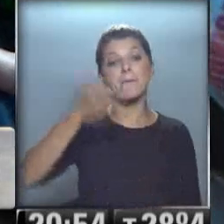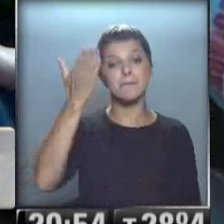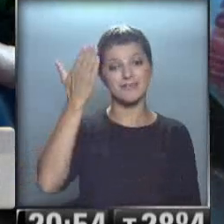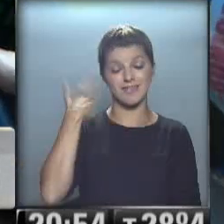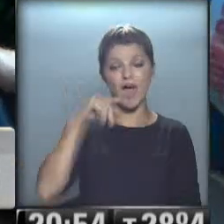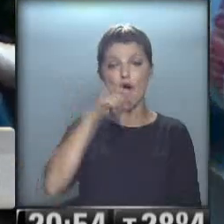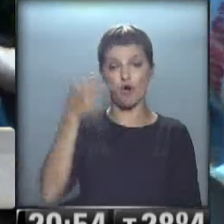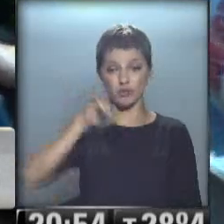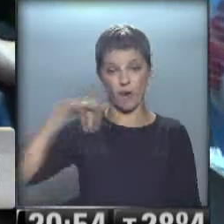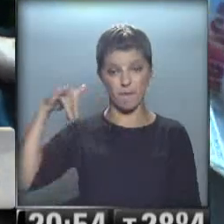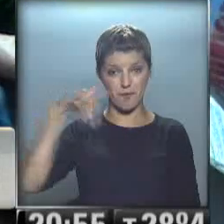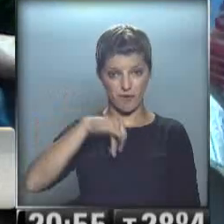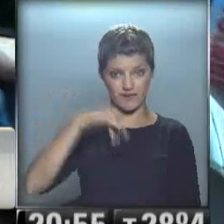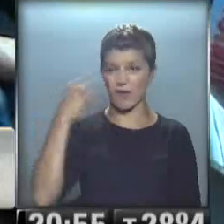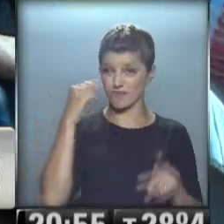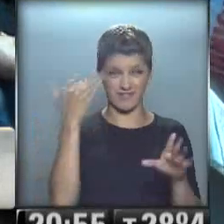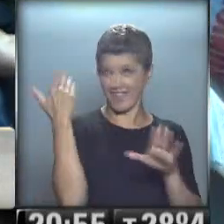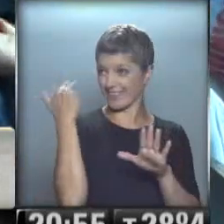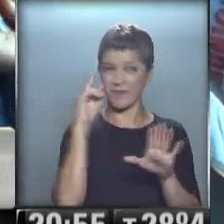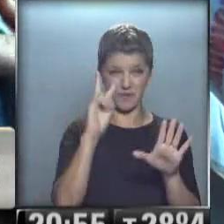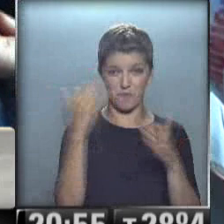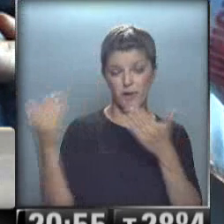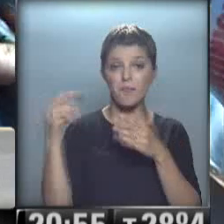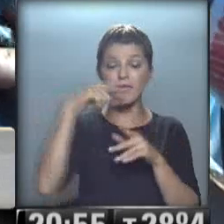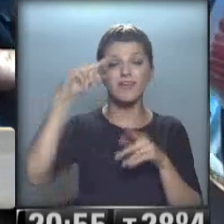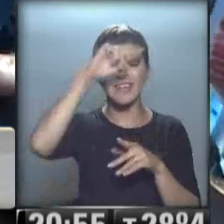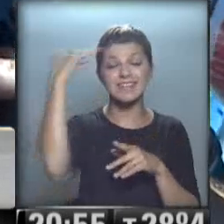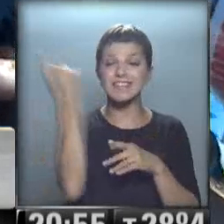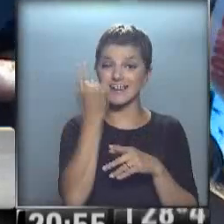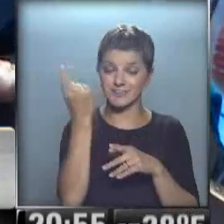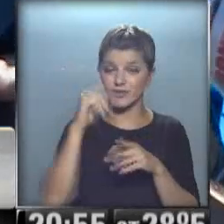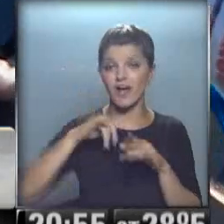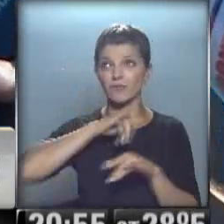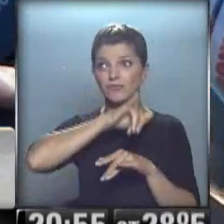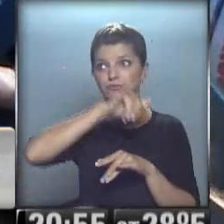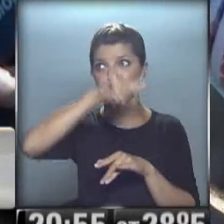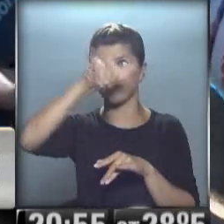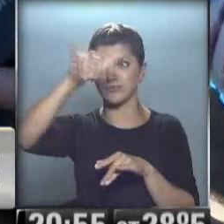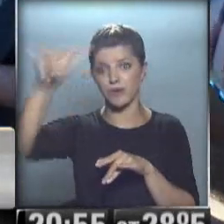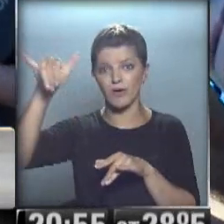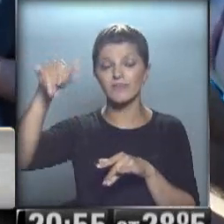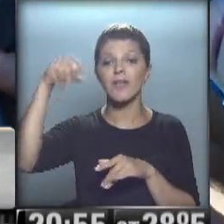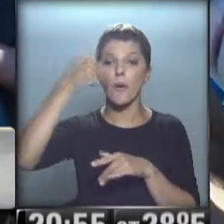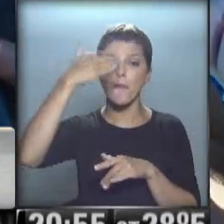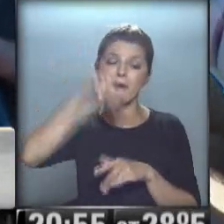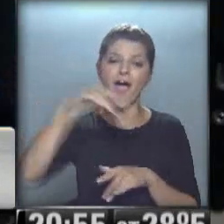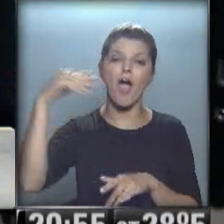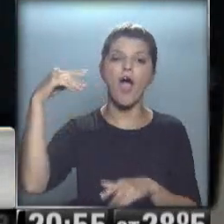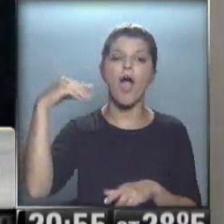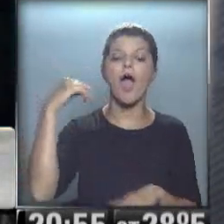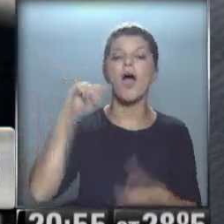que tenemos acá en nuestras espaldas, que es un avión para vuelos internacionales, que lo vamos a estrenar en los vuelos a Nueva York y a